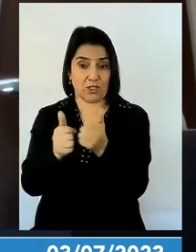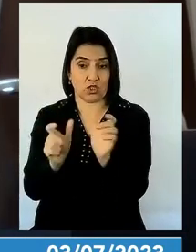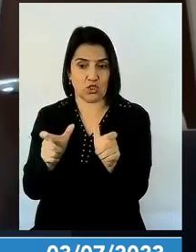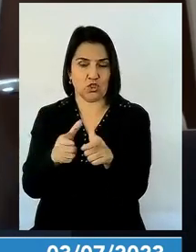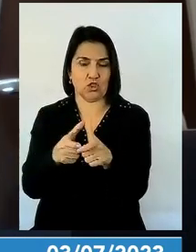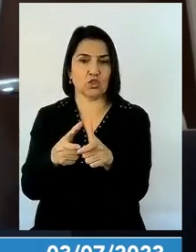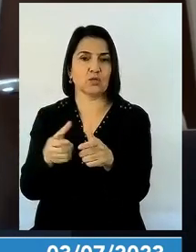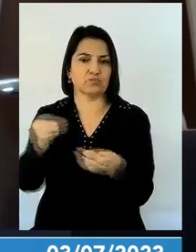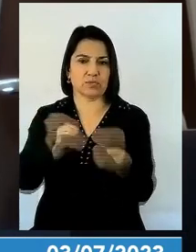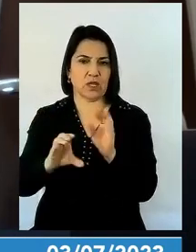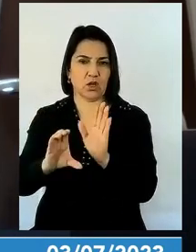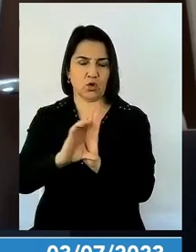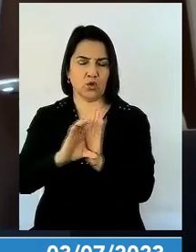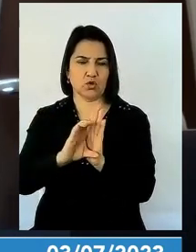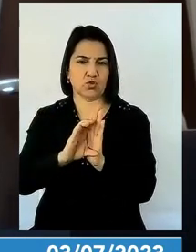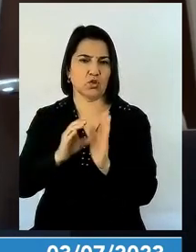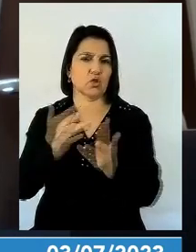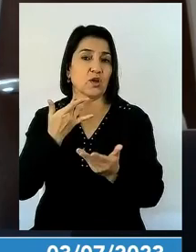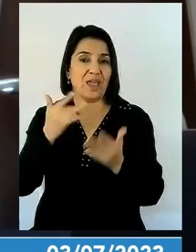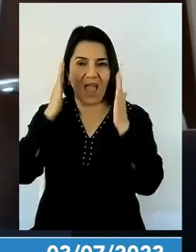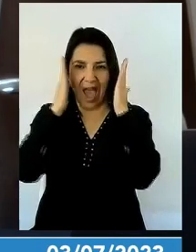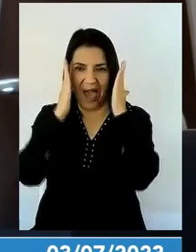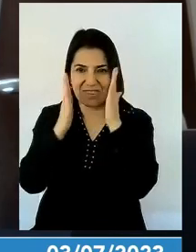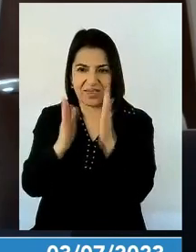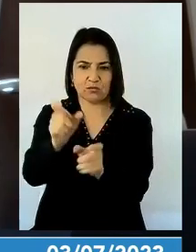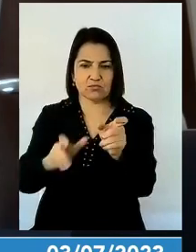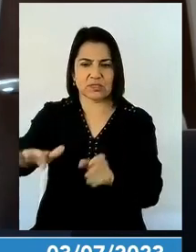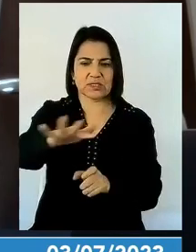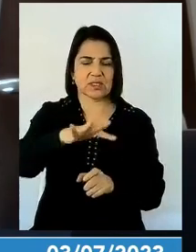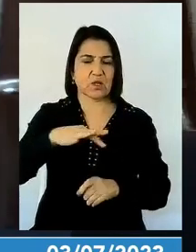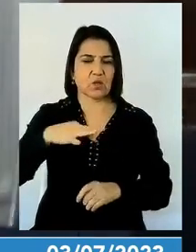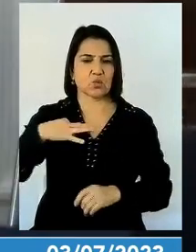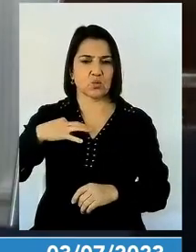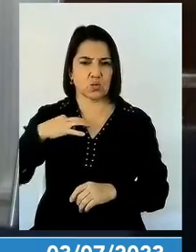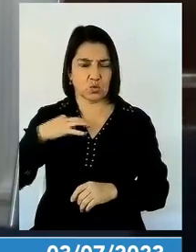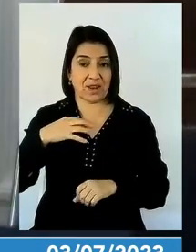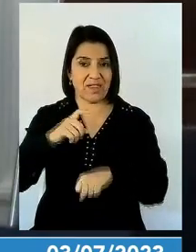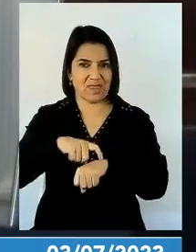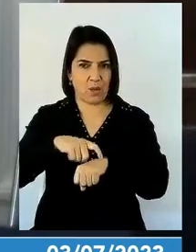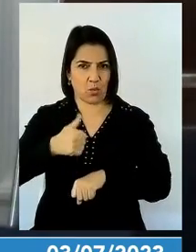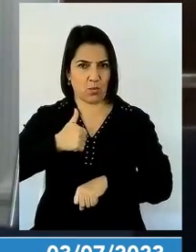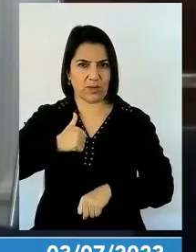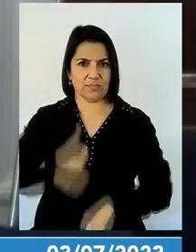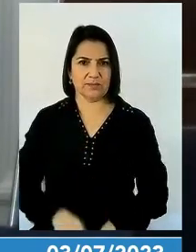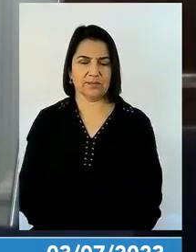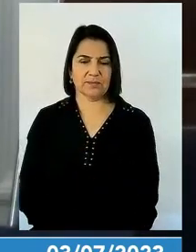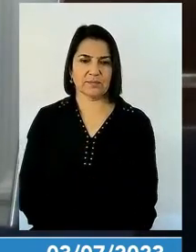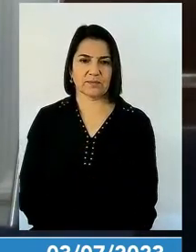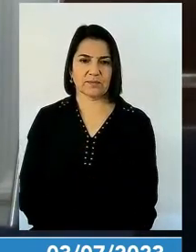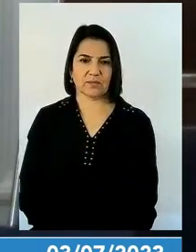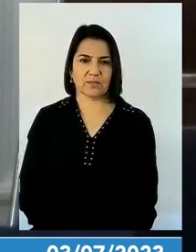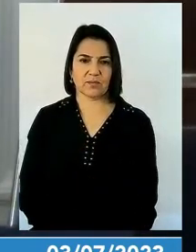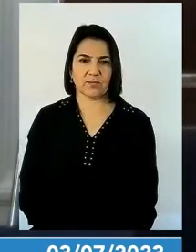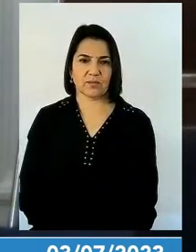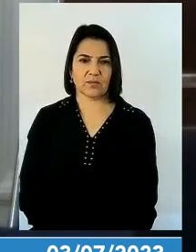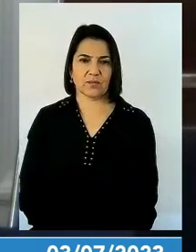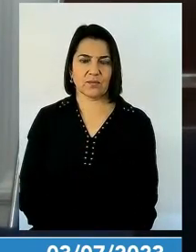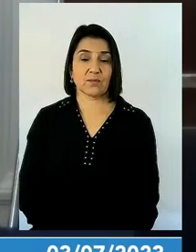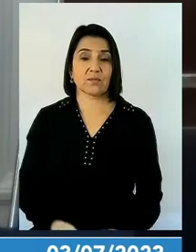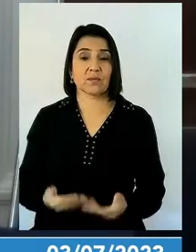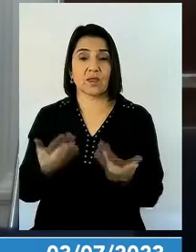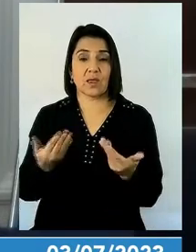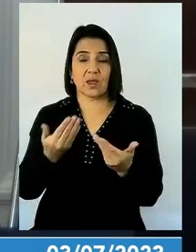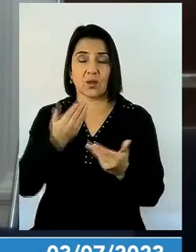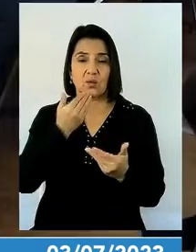en orden a escuchar a la ciudadanía a su debido tiempo. Bueno, esto también con respecto,